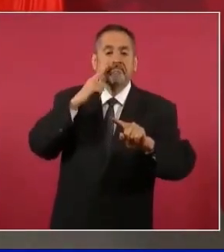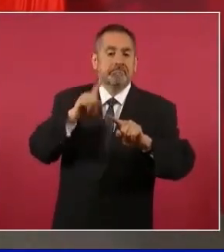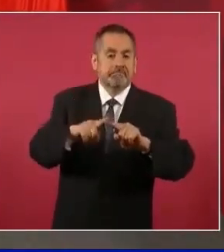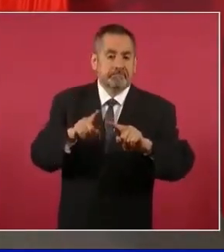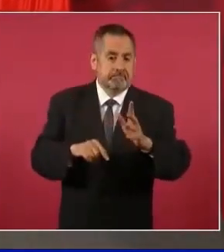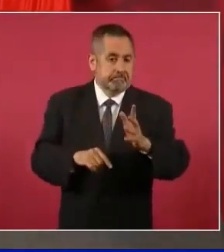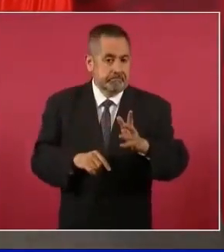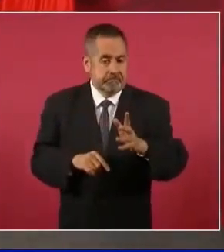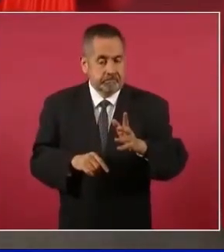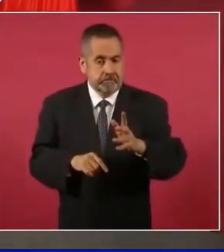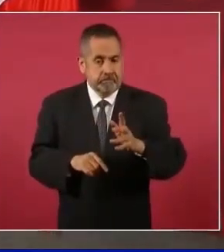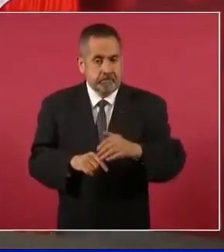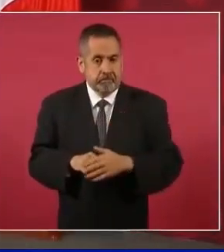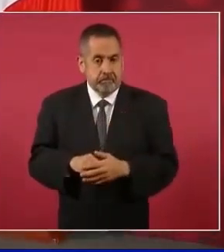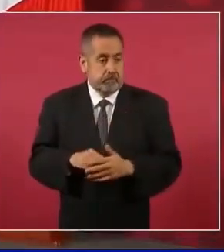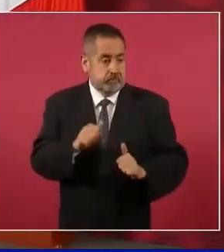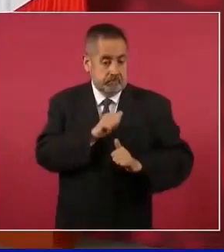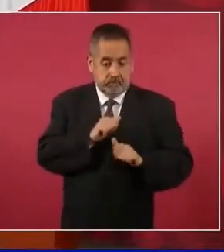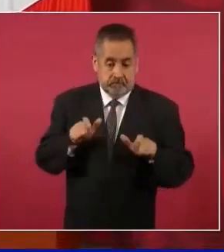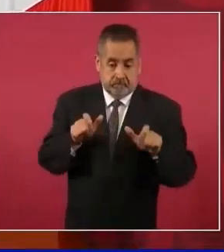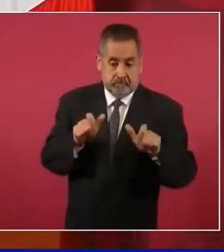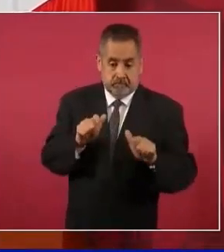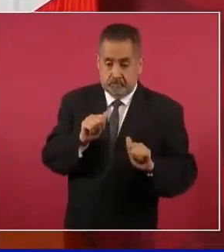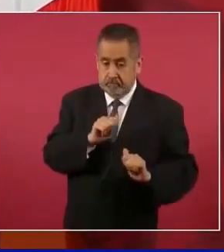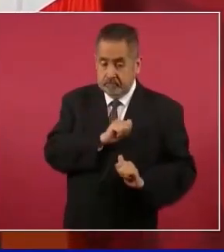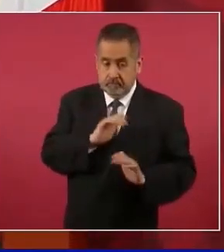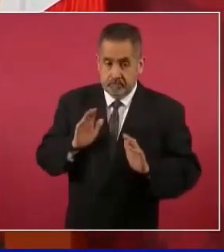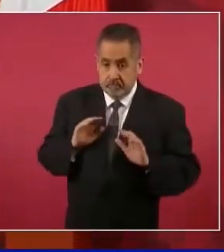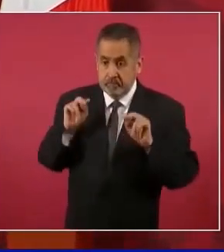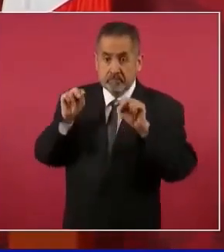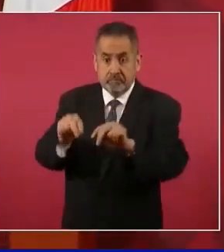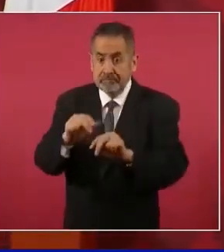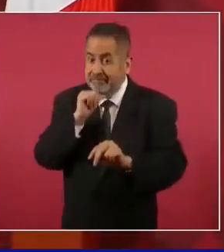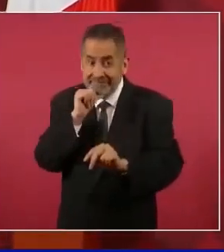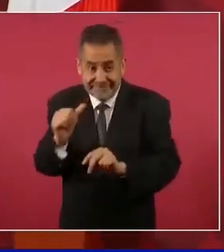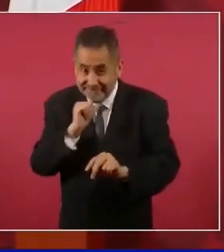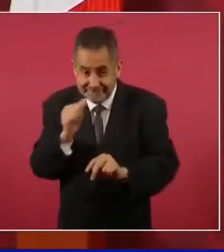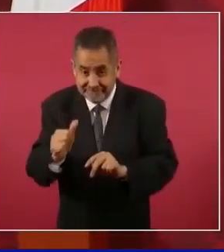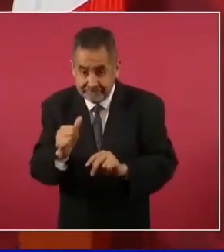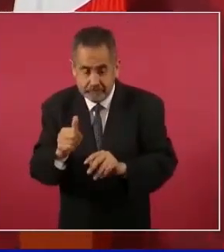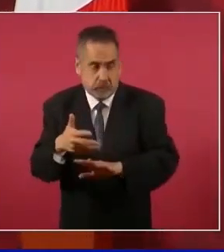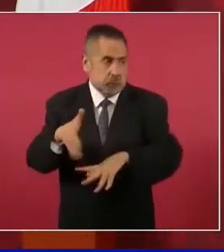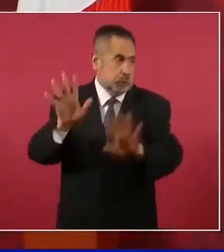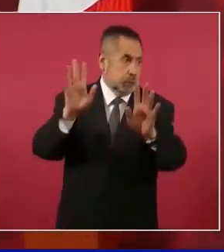si no estuviese el ejército, estaría peor.